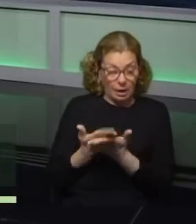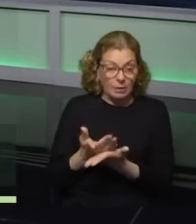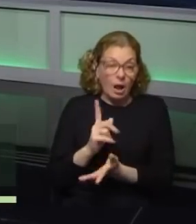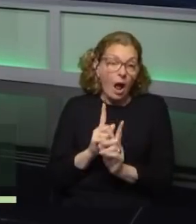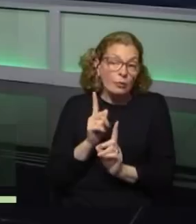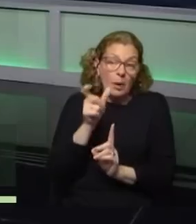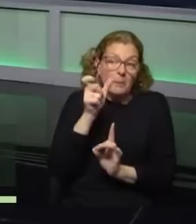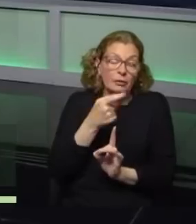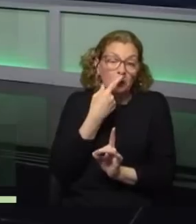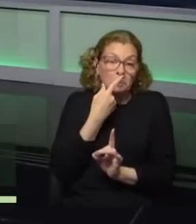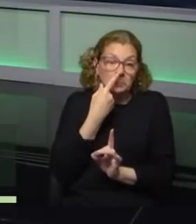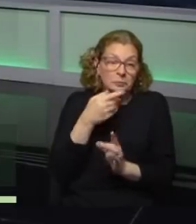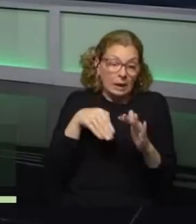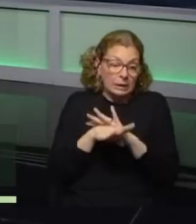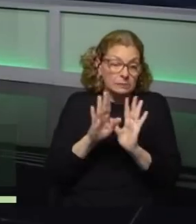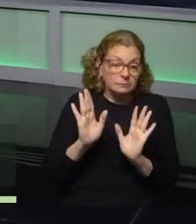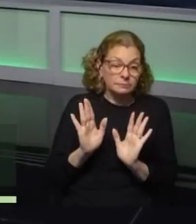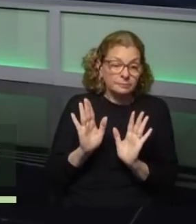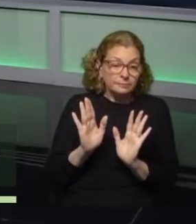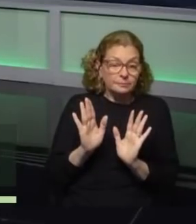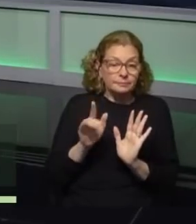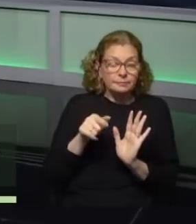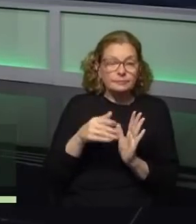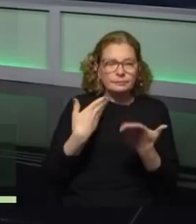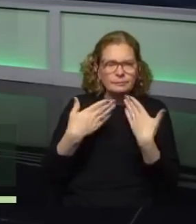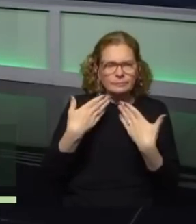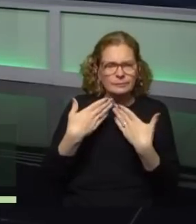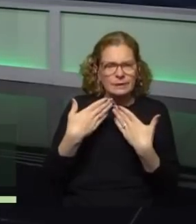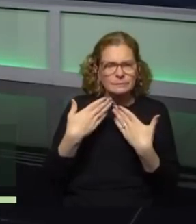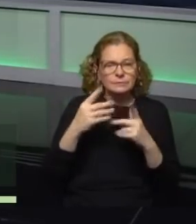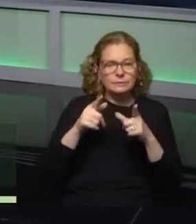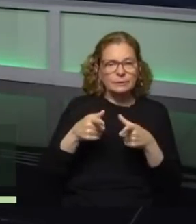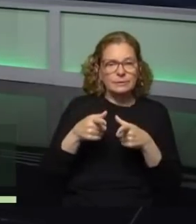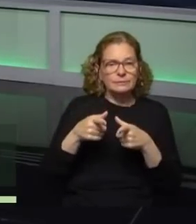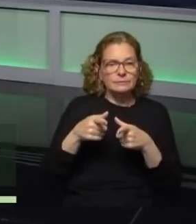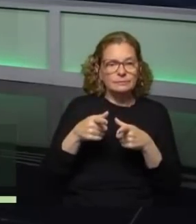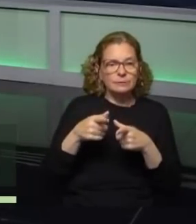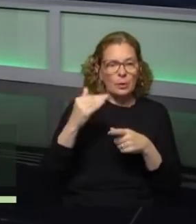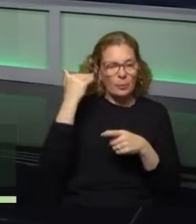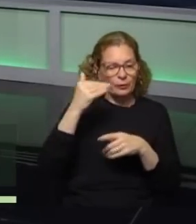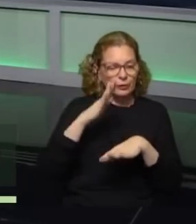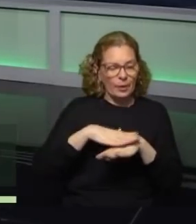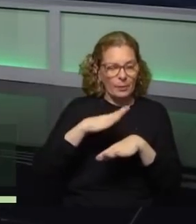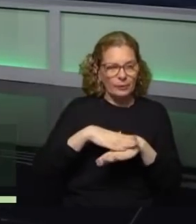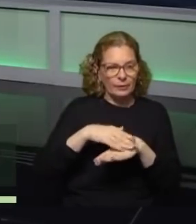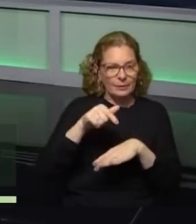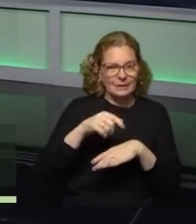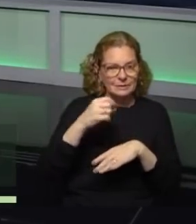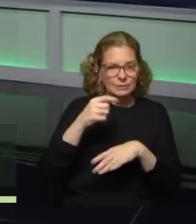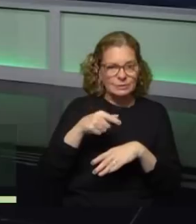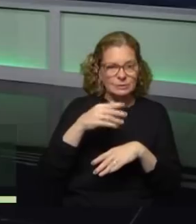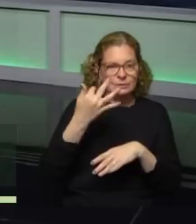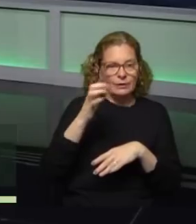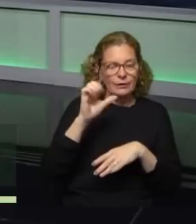le interesa participar y bueno nosotros estuvimos conversando conversando con el docente responsable de este seminario